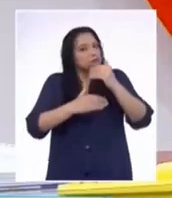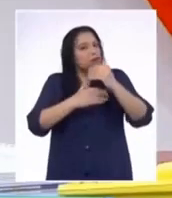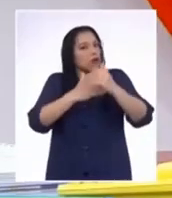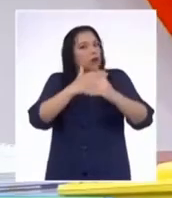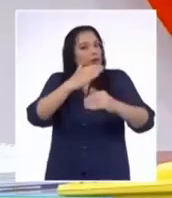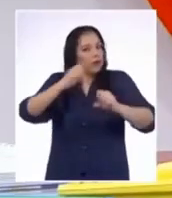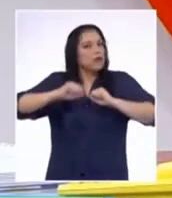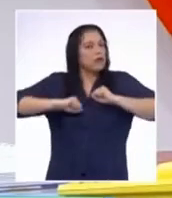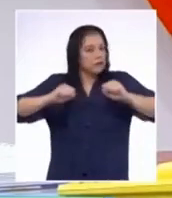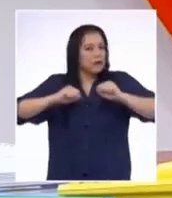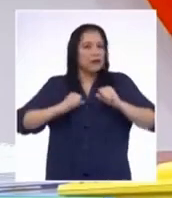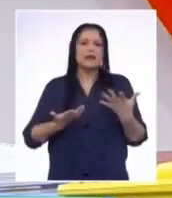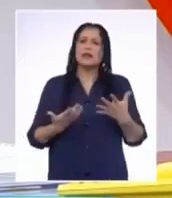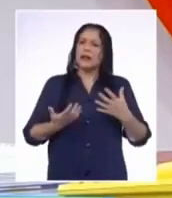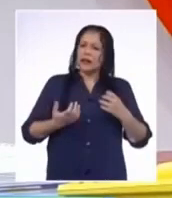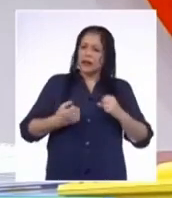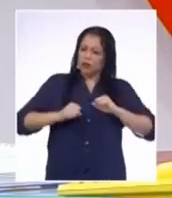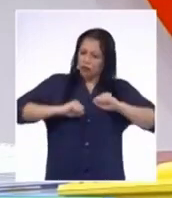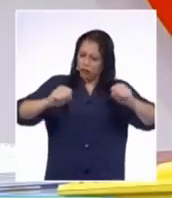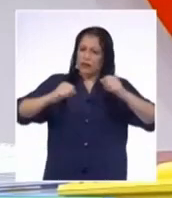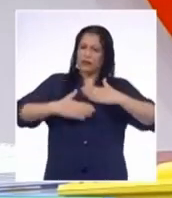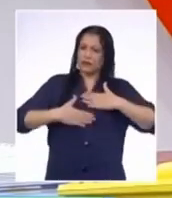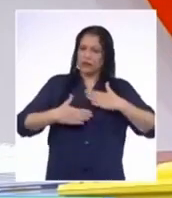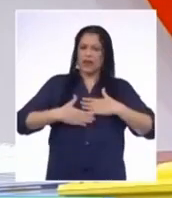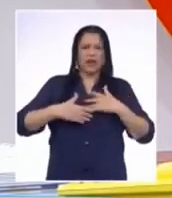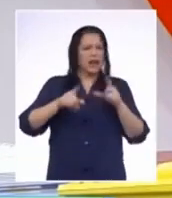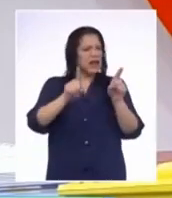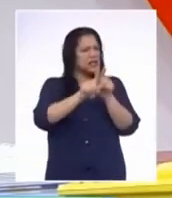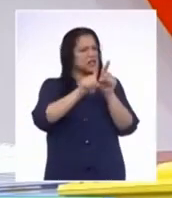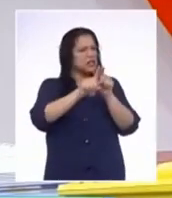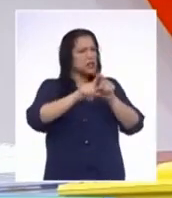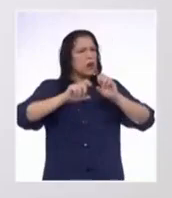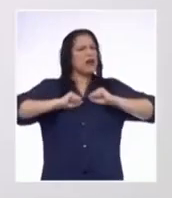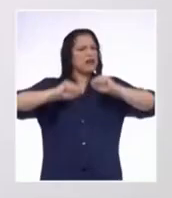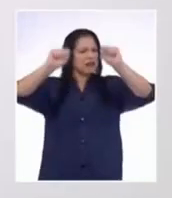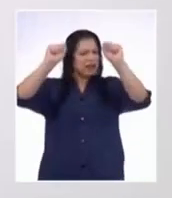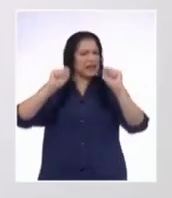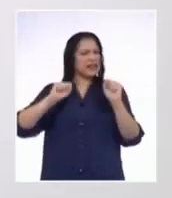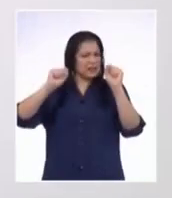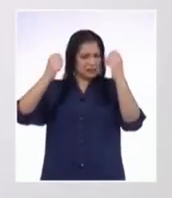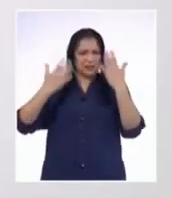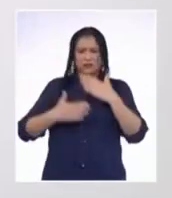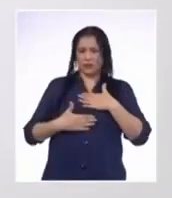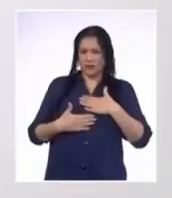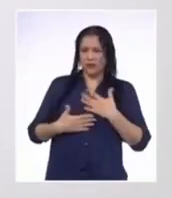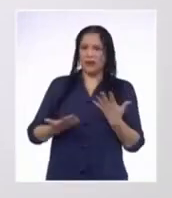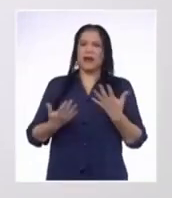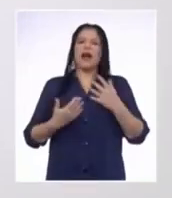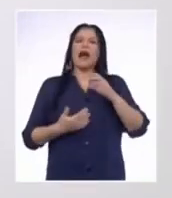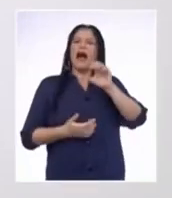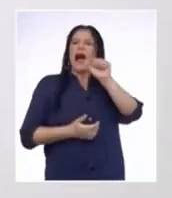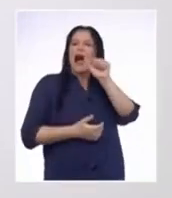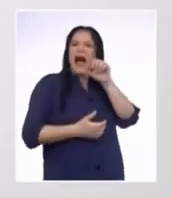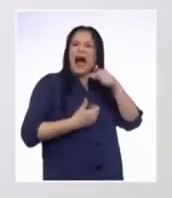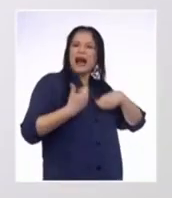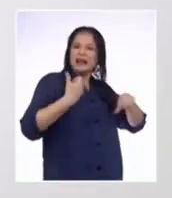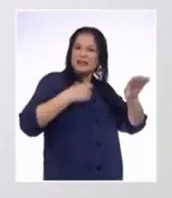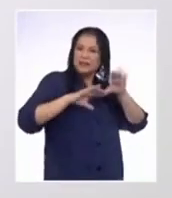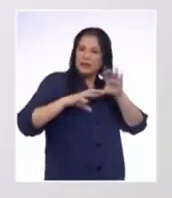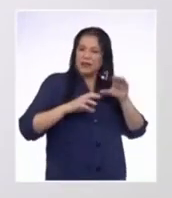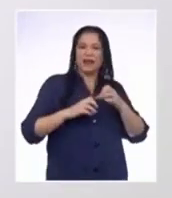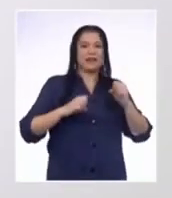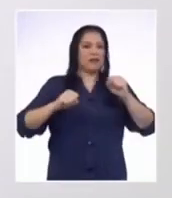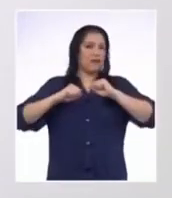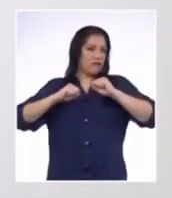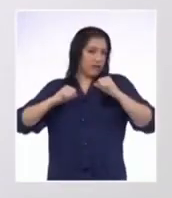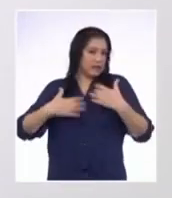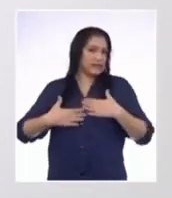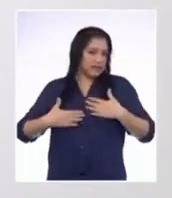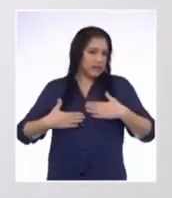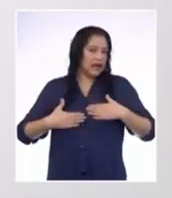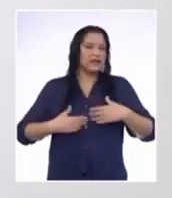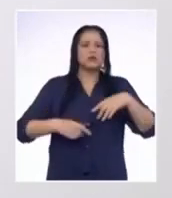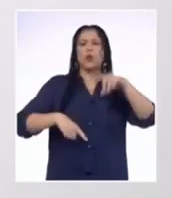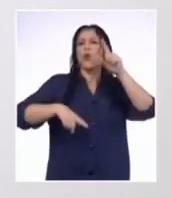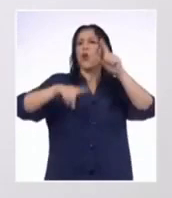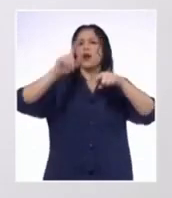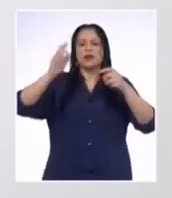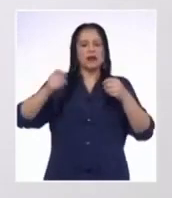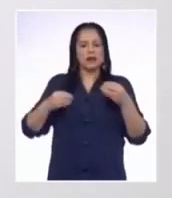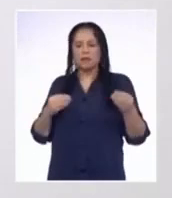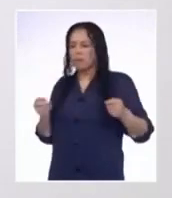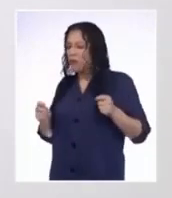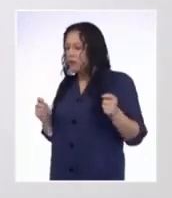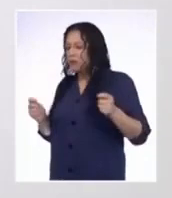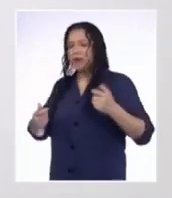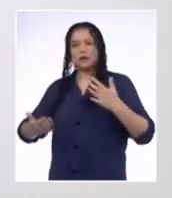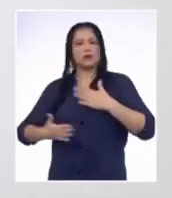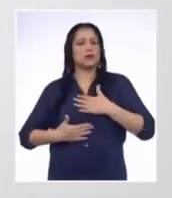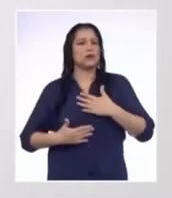¿La actividad física es lo mismo que el ejercicio físico? Según la OMS, la actividad física es cualquier